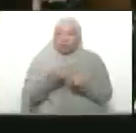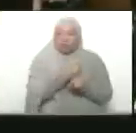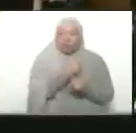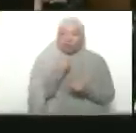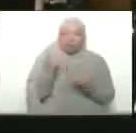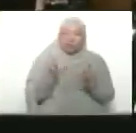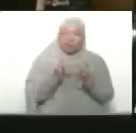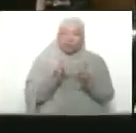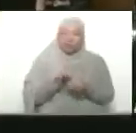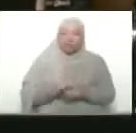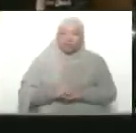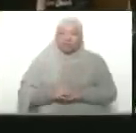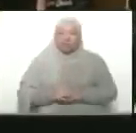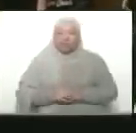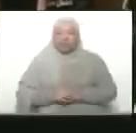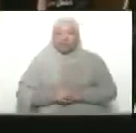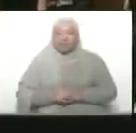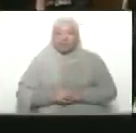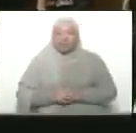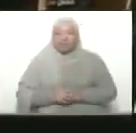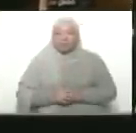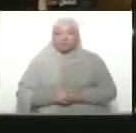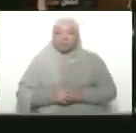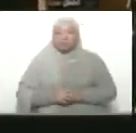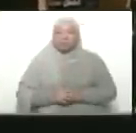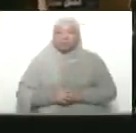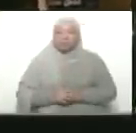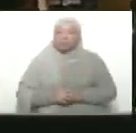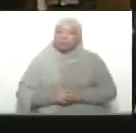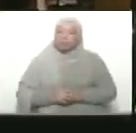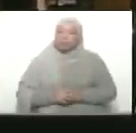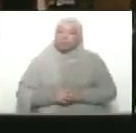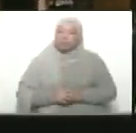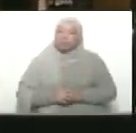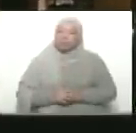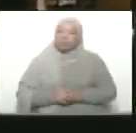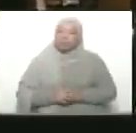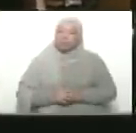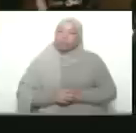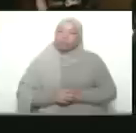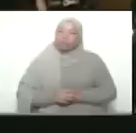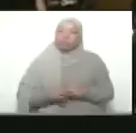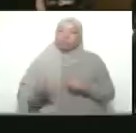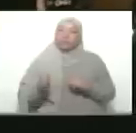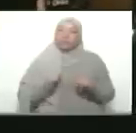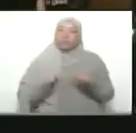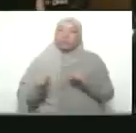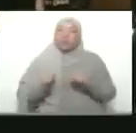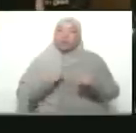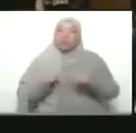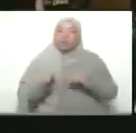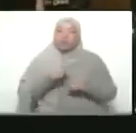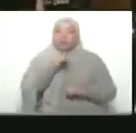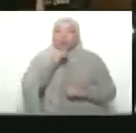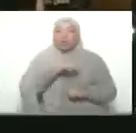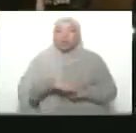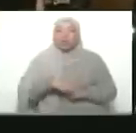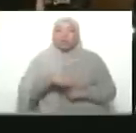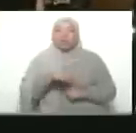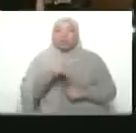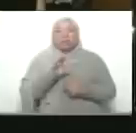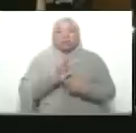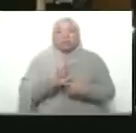conecto después Mira el movimiento tiene ya una historia tiene